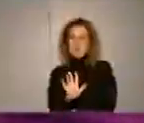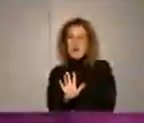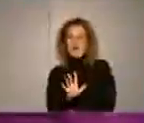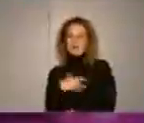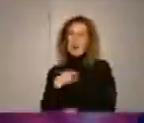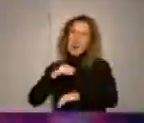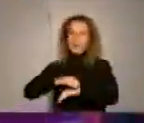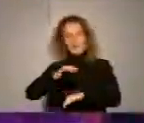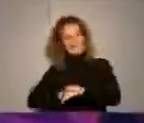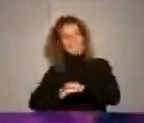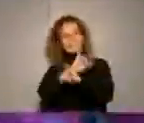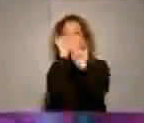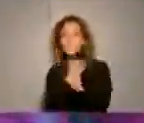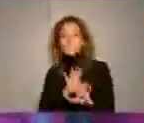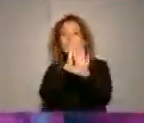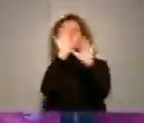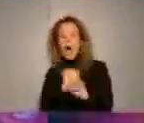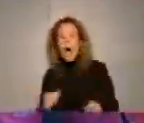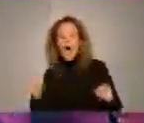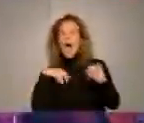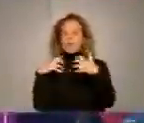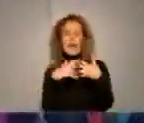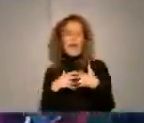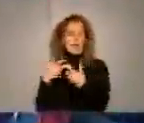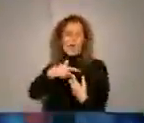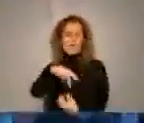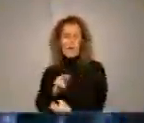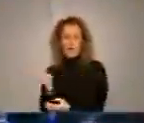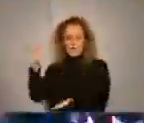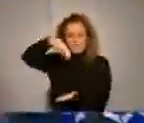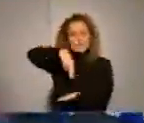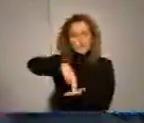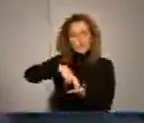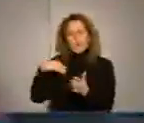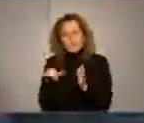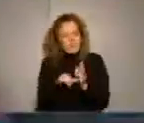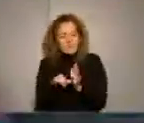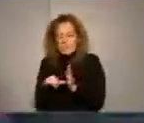Hagamos las paces, si no la guerra, sube hasta aquí, te quiero